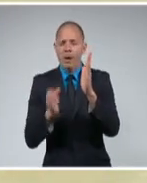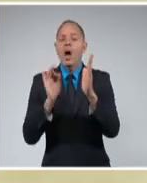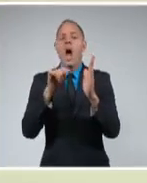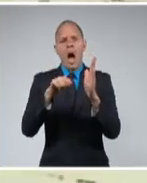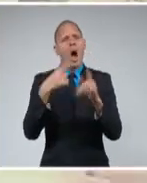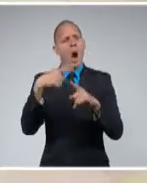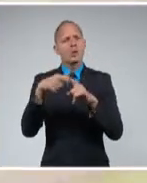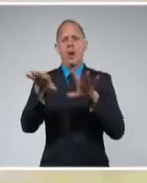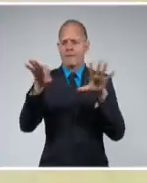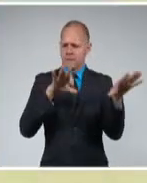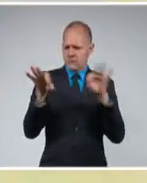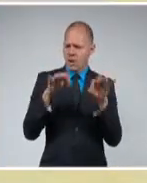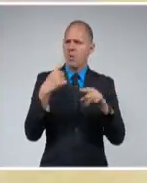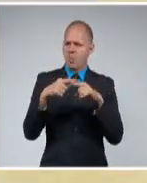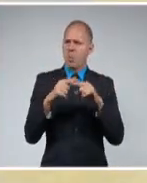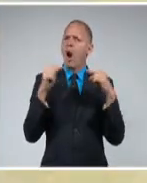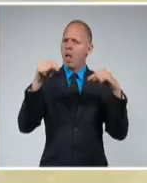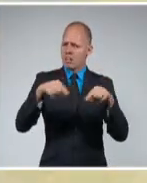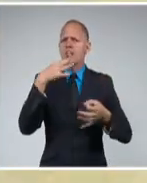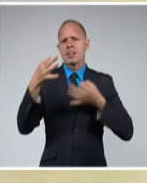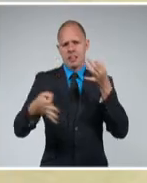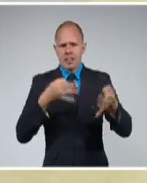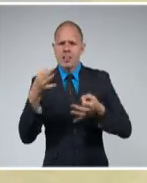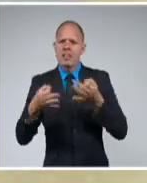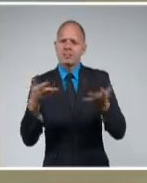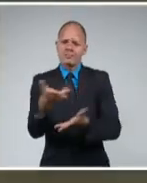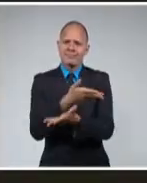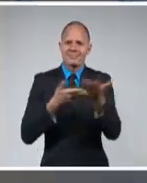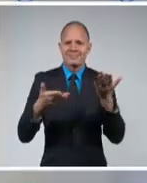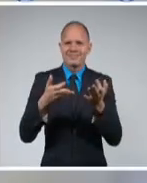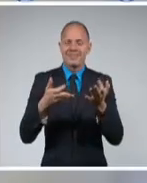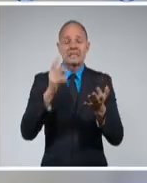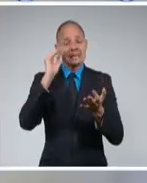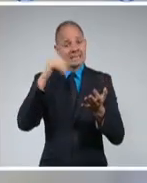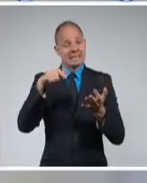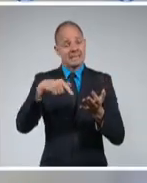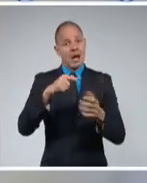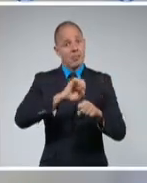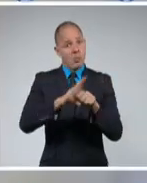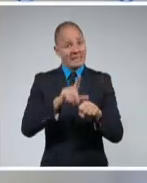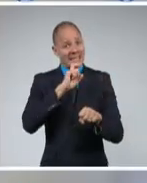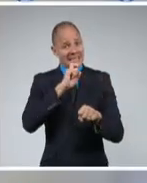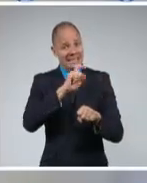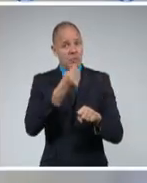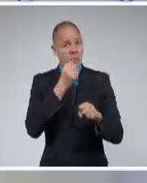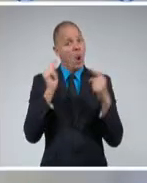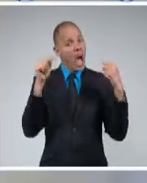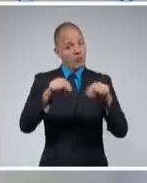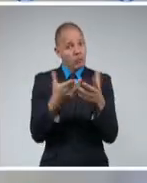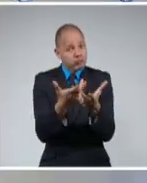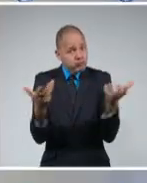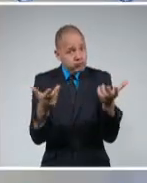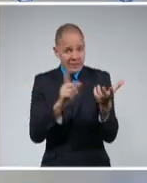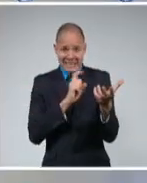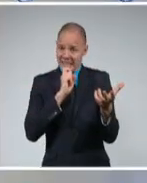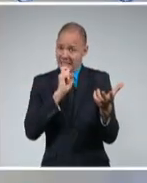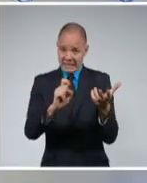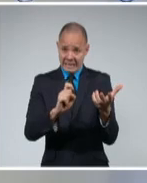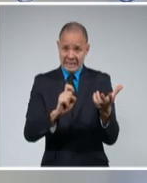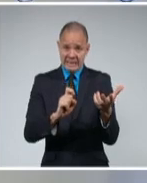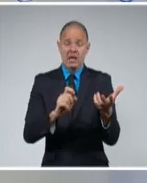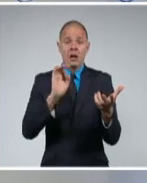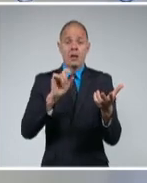figuras locales e internacionales. Debido a las contingencias por la pandemia de la COVID-19, el 19º Festival Internacional de Documentales Santiago Álvarez